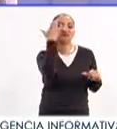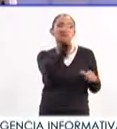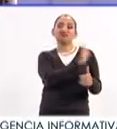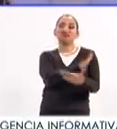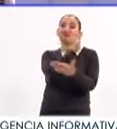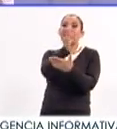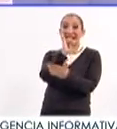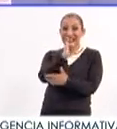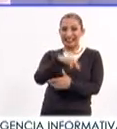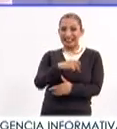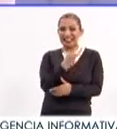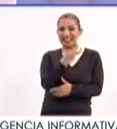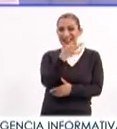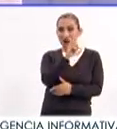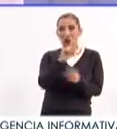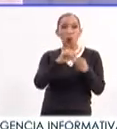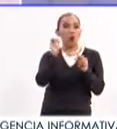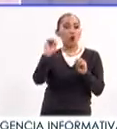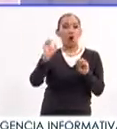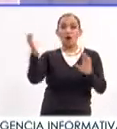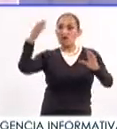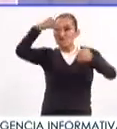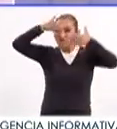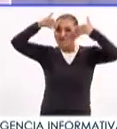eres ingeniero, si eres chef,